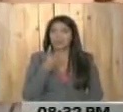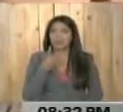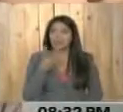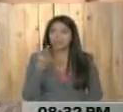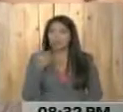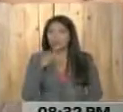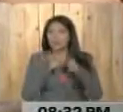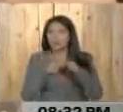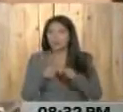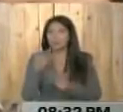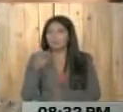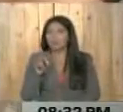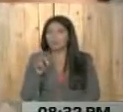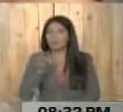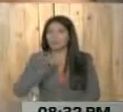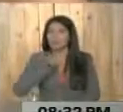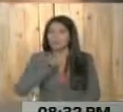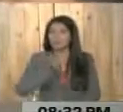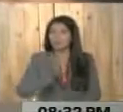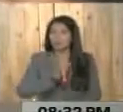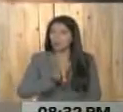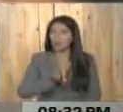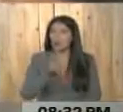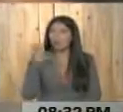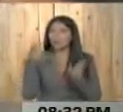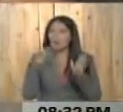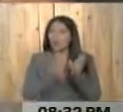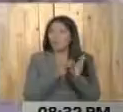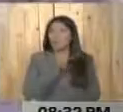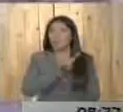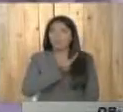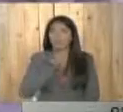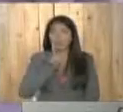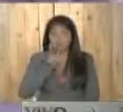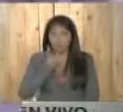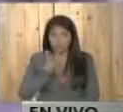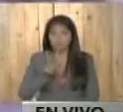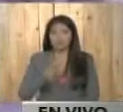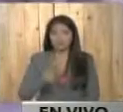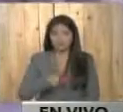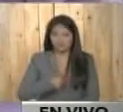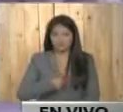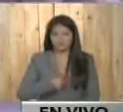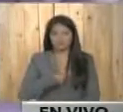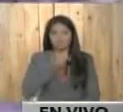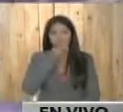20, 21, en el 2022, yo te voy a entregar